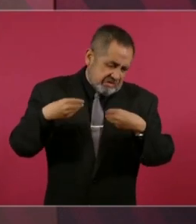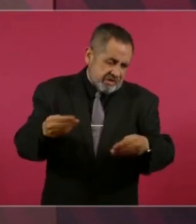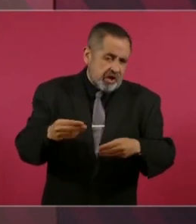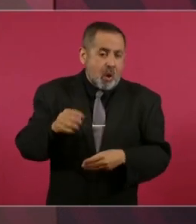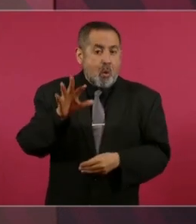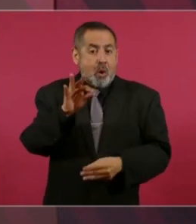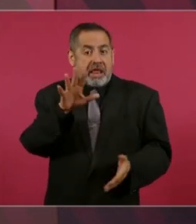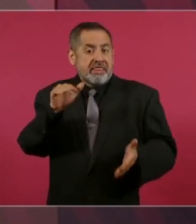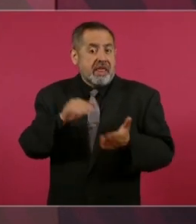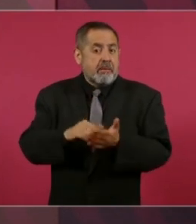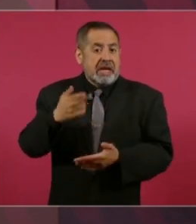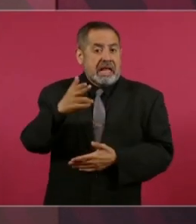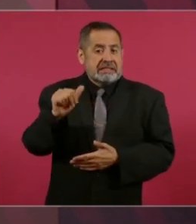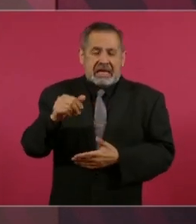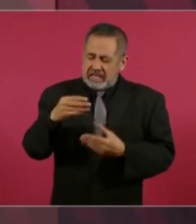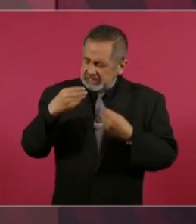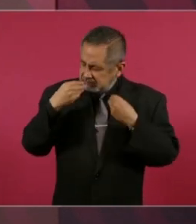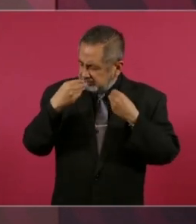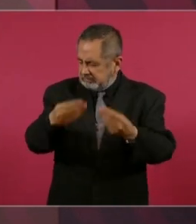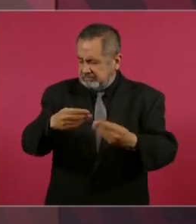40,000 hectáreas.